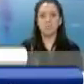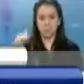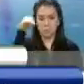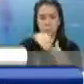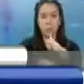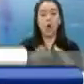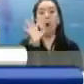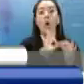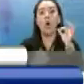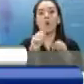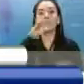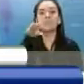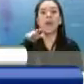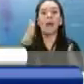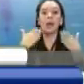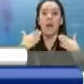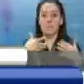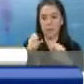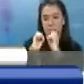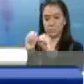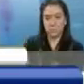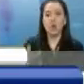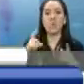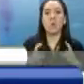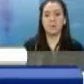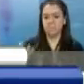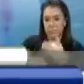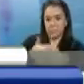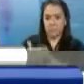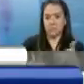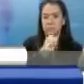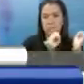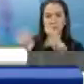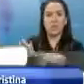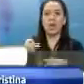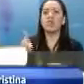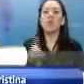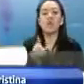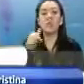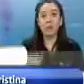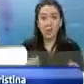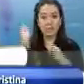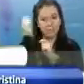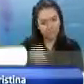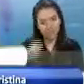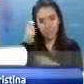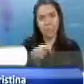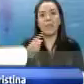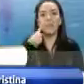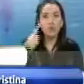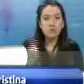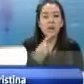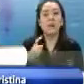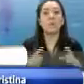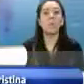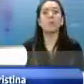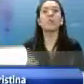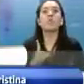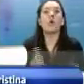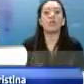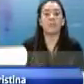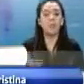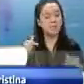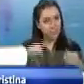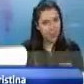fiscalía y que nos llama, nos refiere a un punto en específico, el cual está siendo excavado para confirmar o descartar.